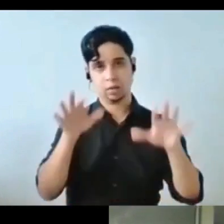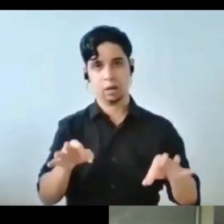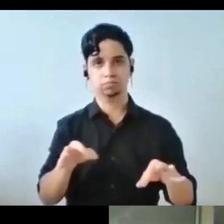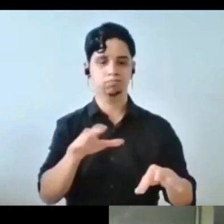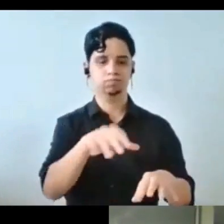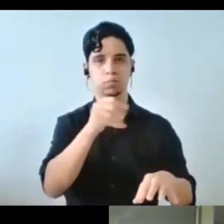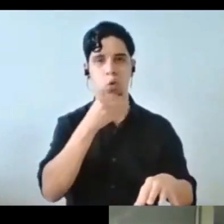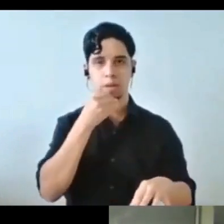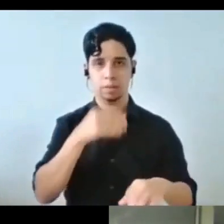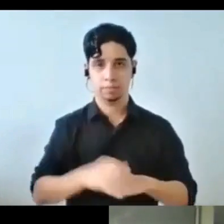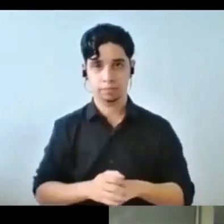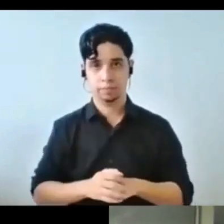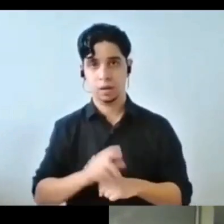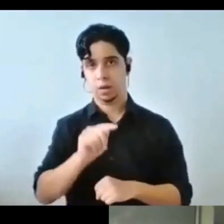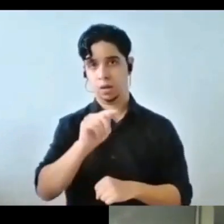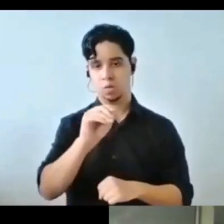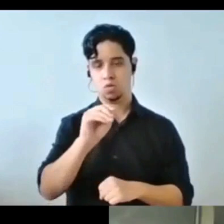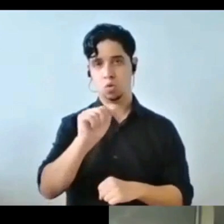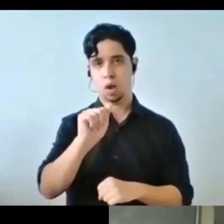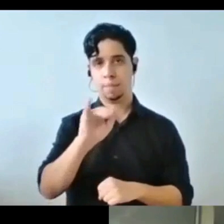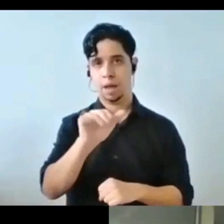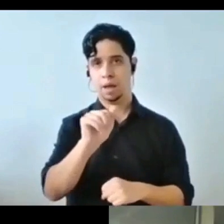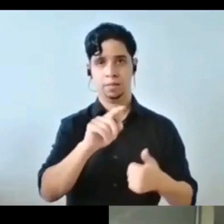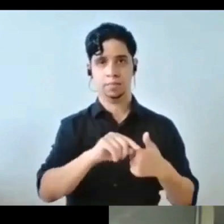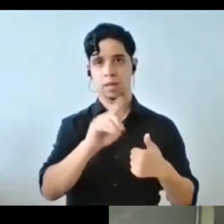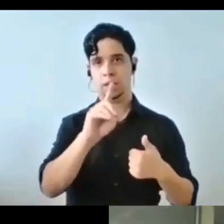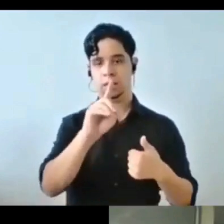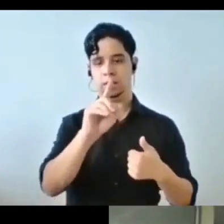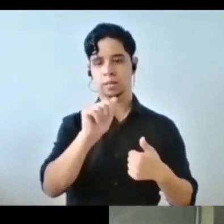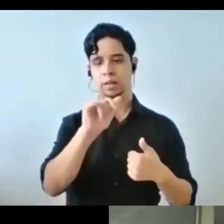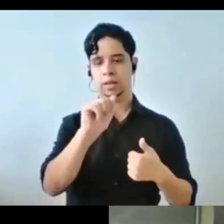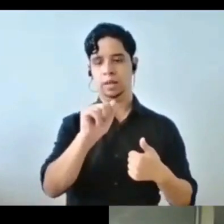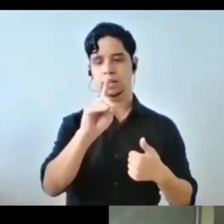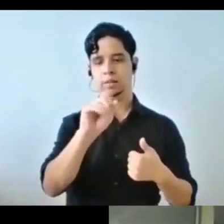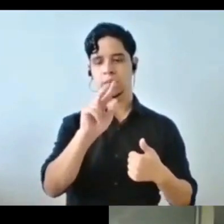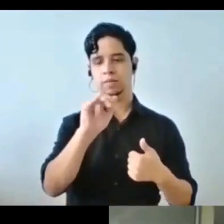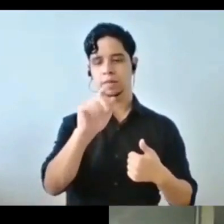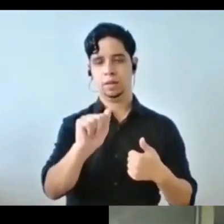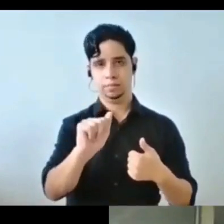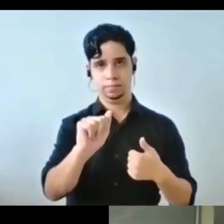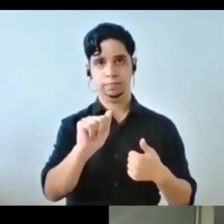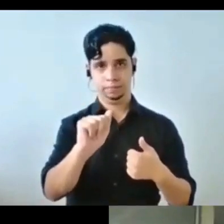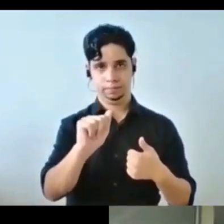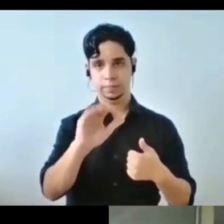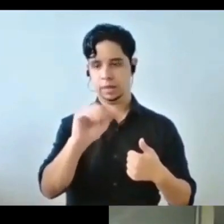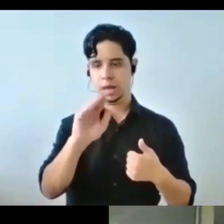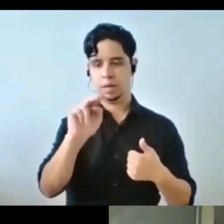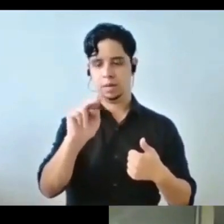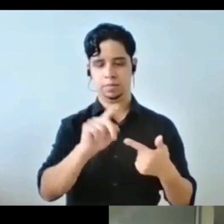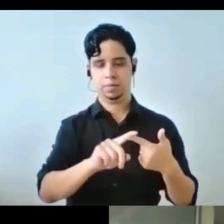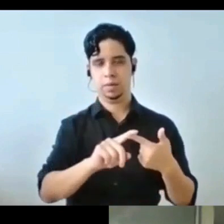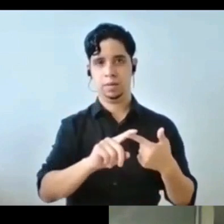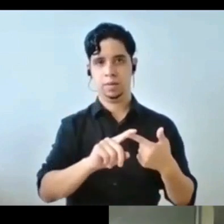las escuelas en Toa Baja, Delia Dávila de Cabán, ¿ok?,